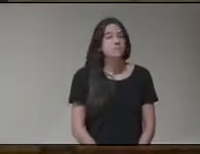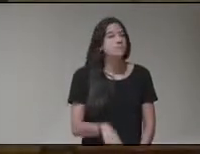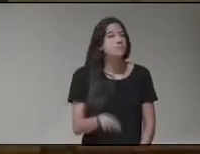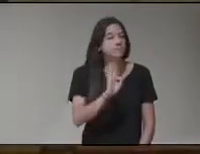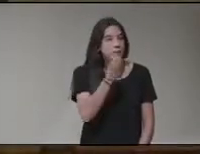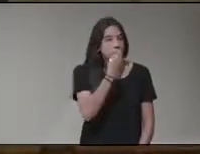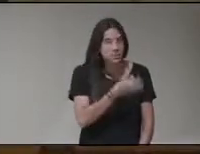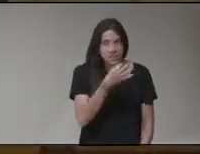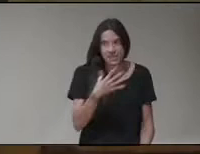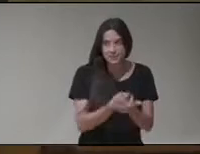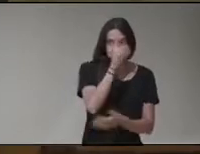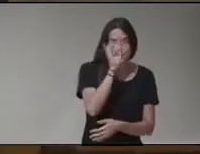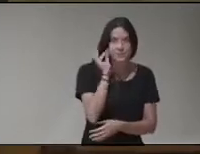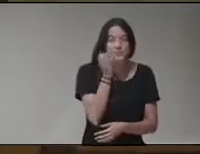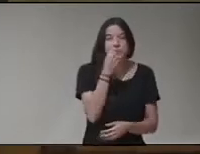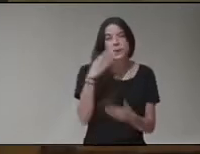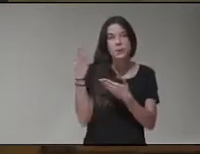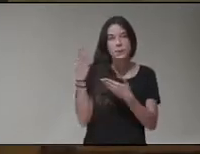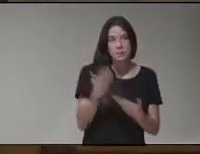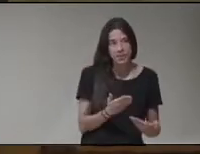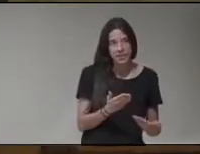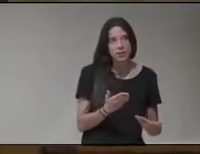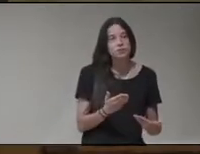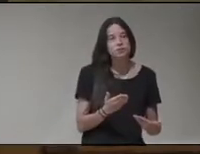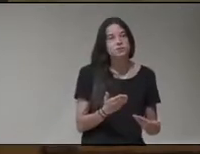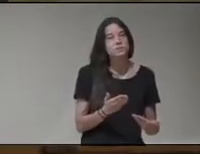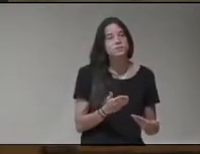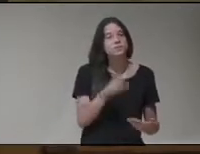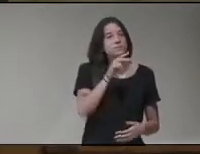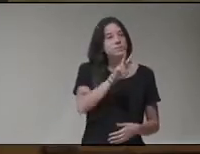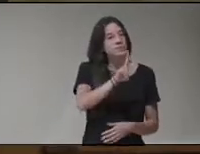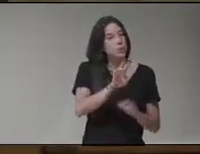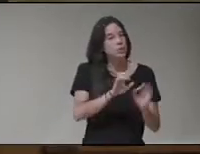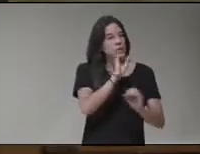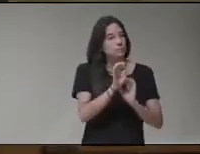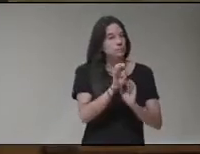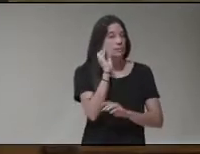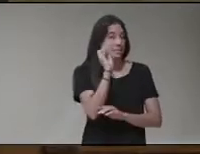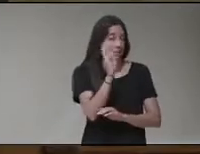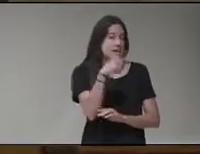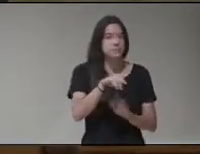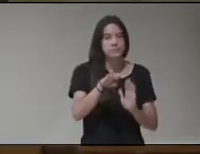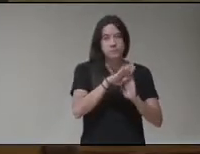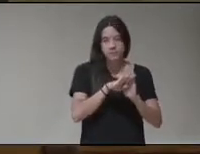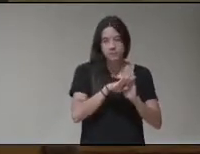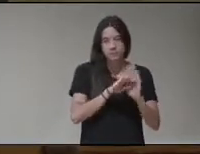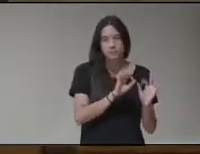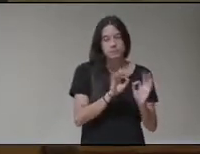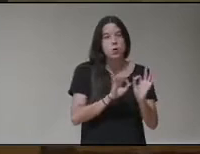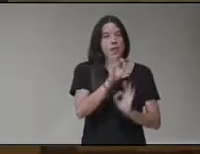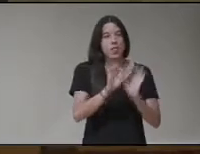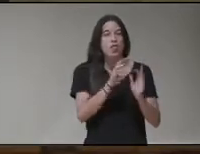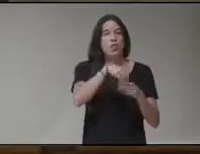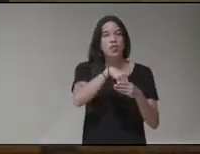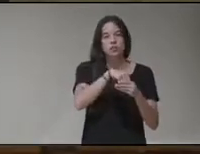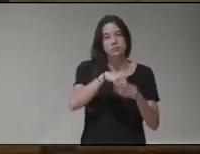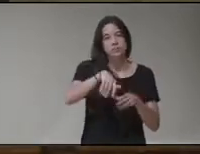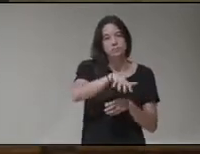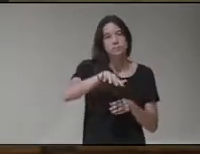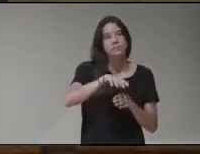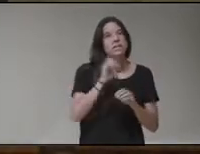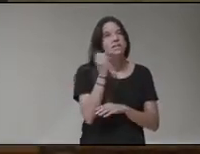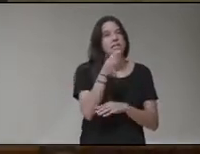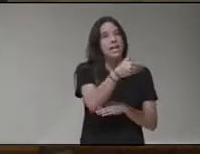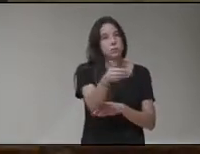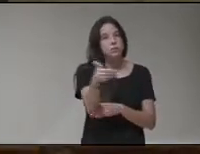Hola, buenas tardes a todos y bienvenidos a esta segunda charla que hemos programado dentro del entorno de la